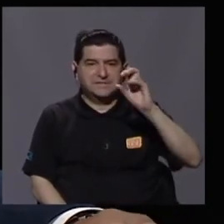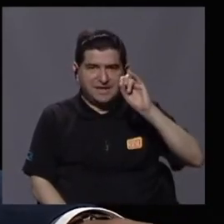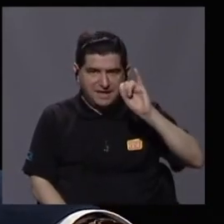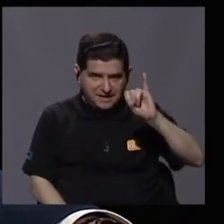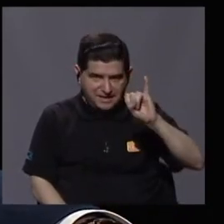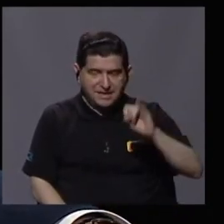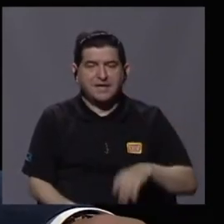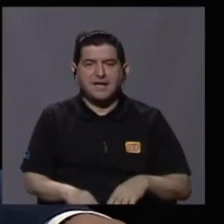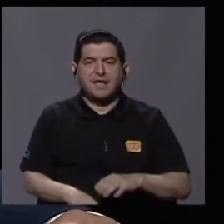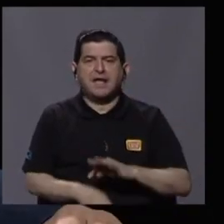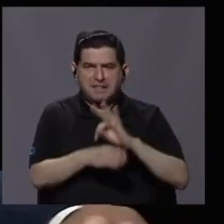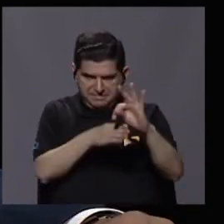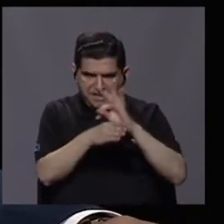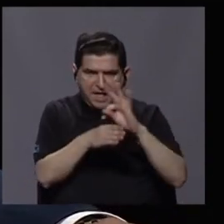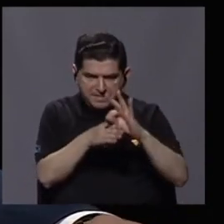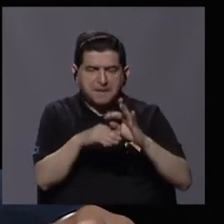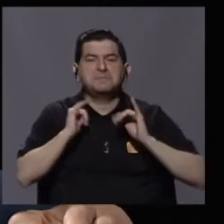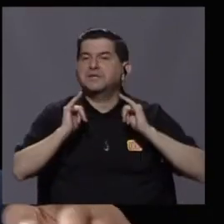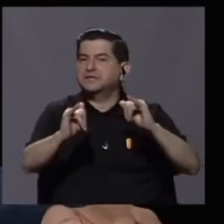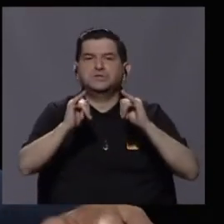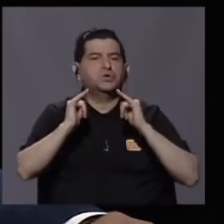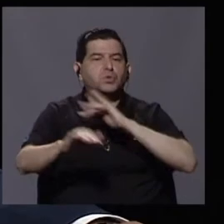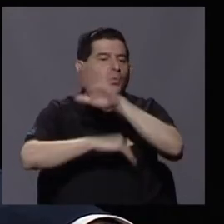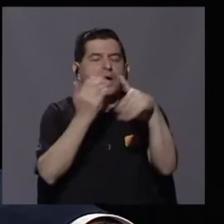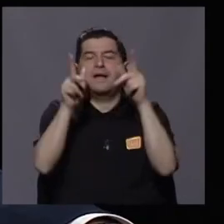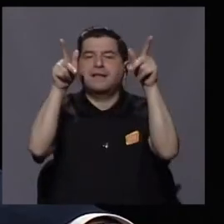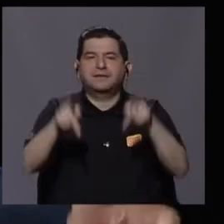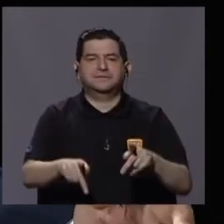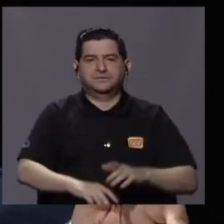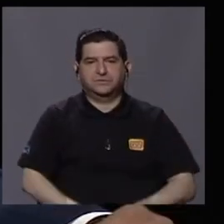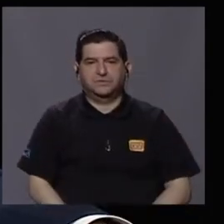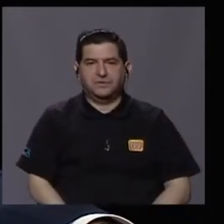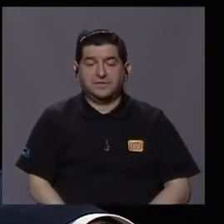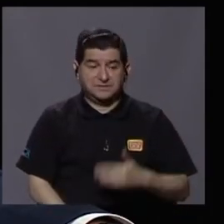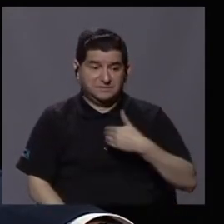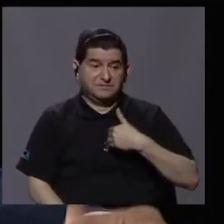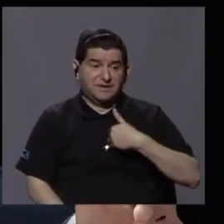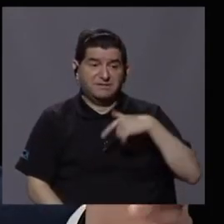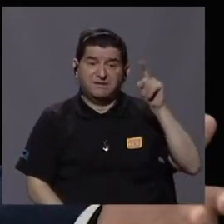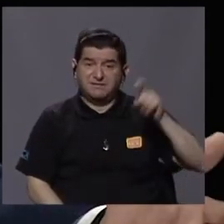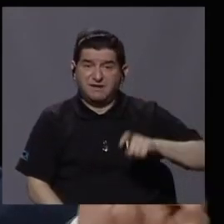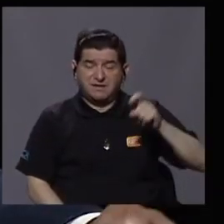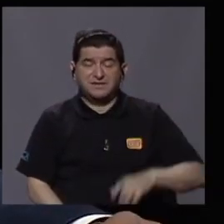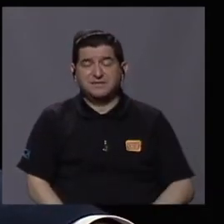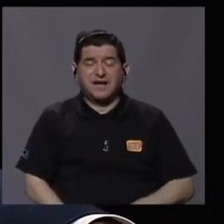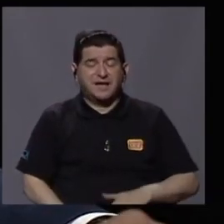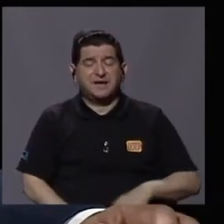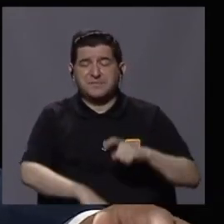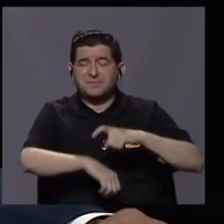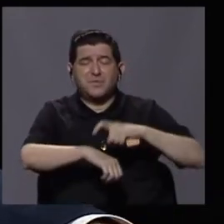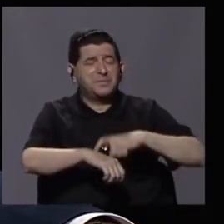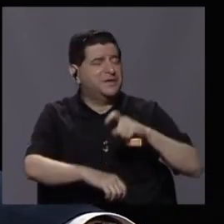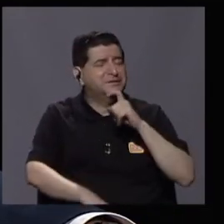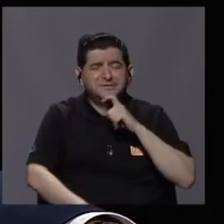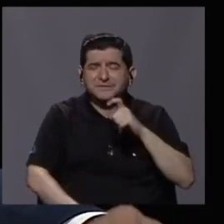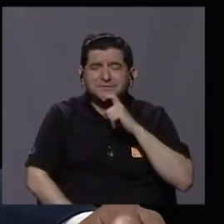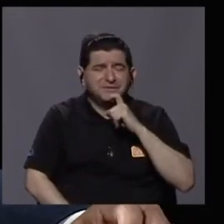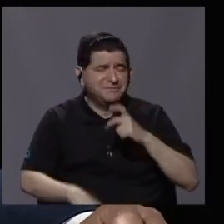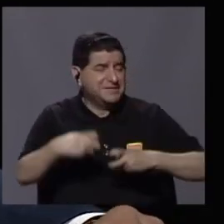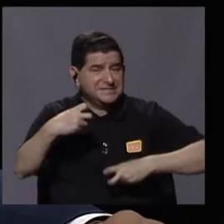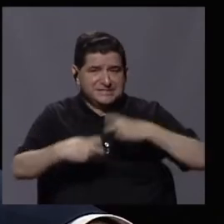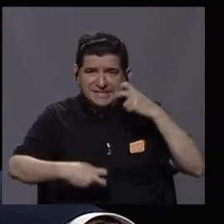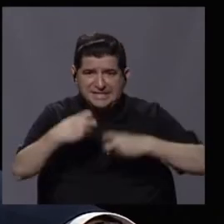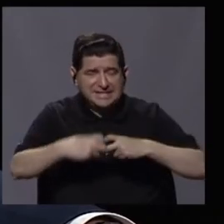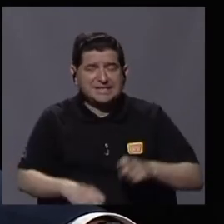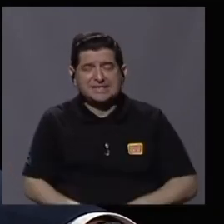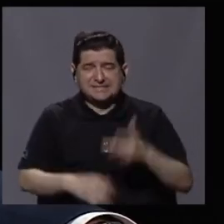dado un tratamiento por igual a todas las personas que han tenido que atravesar un doloroso momento o una situación de crisis como es